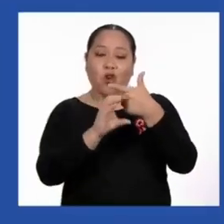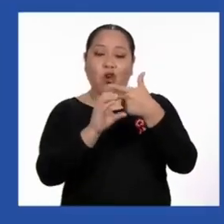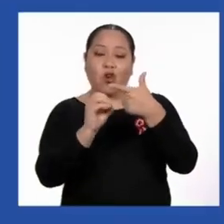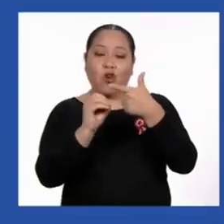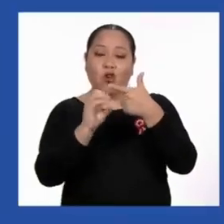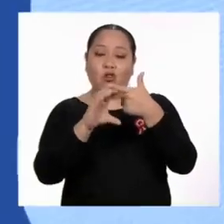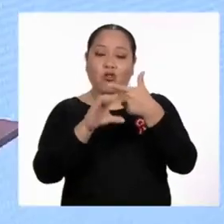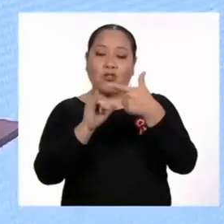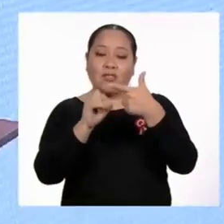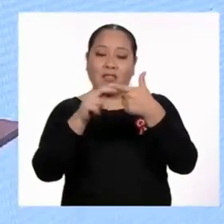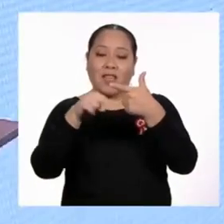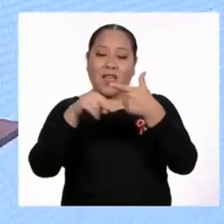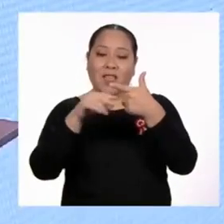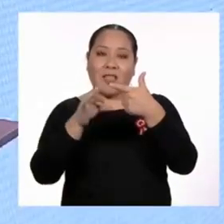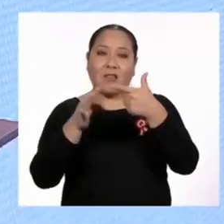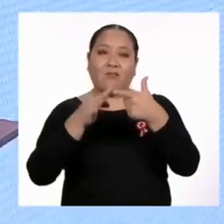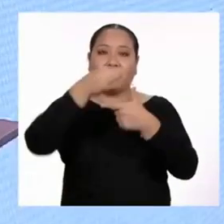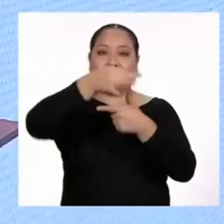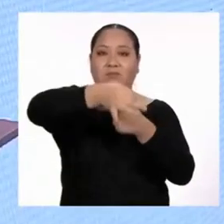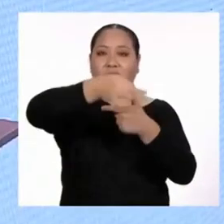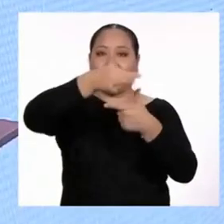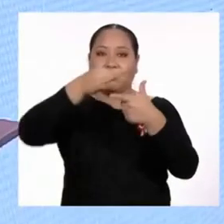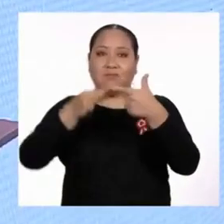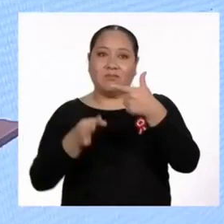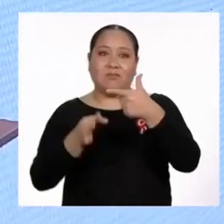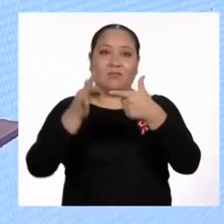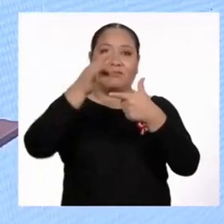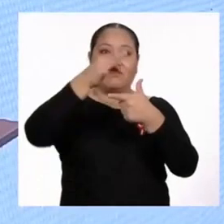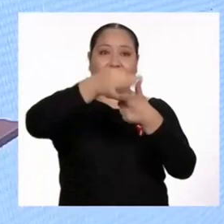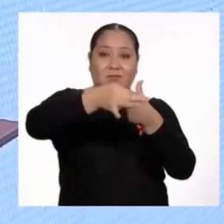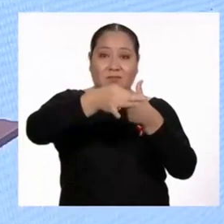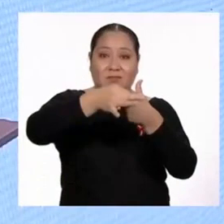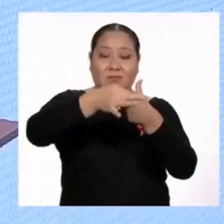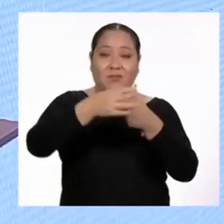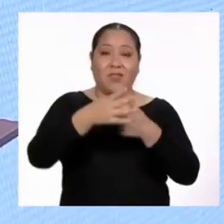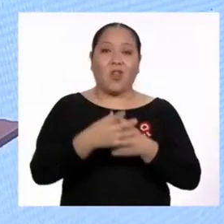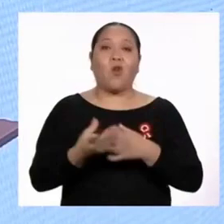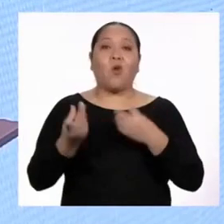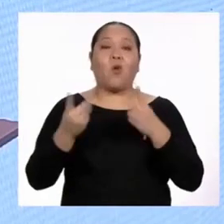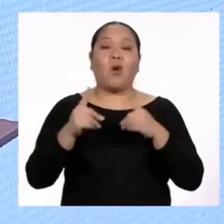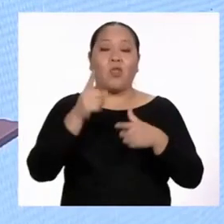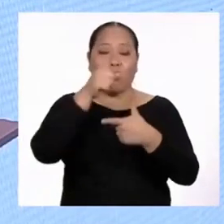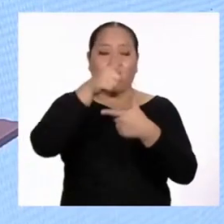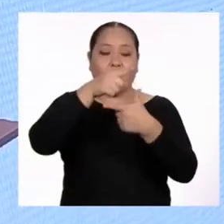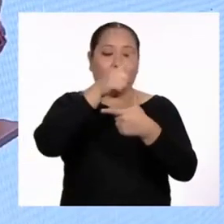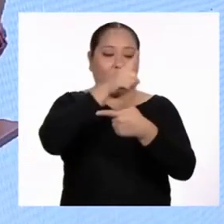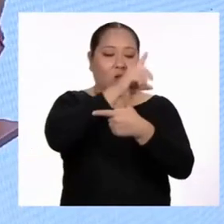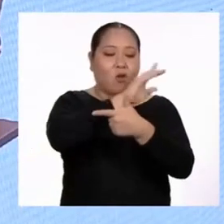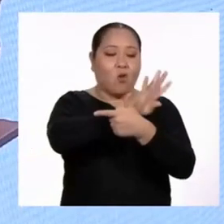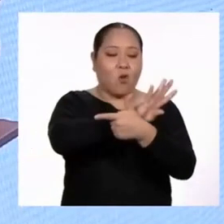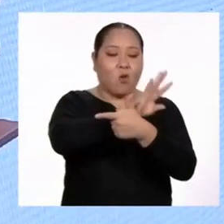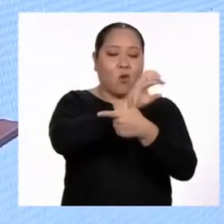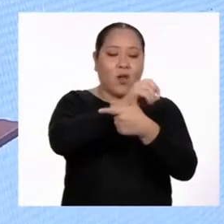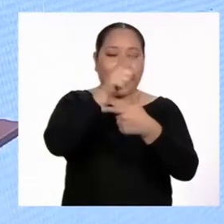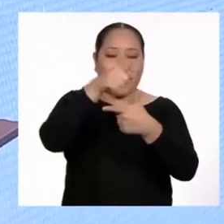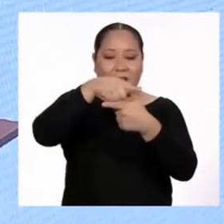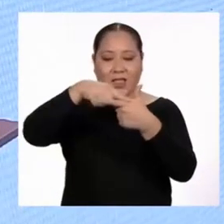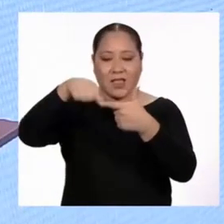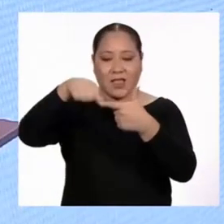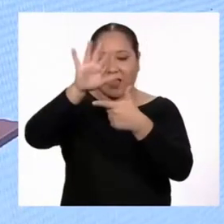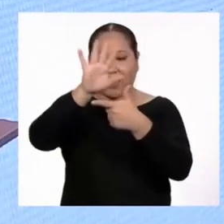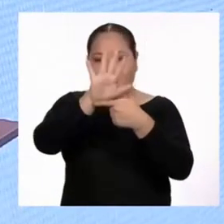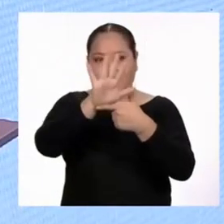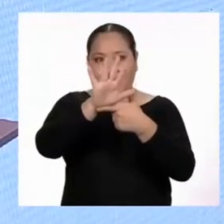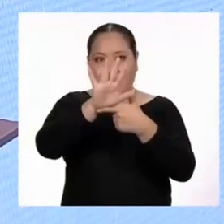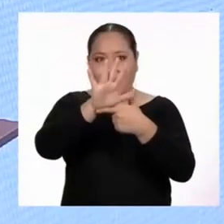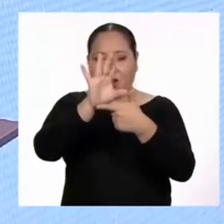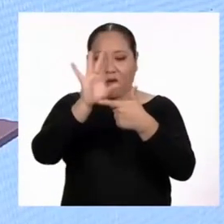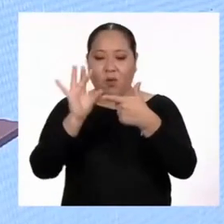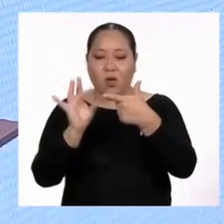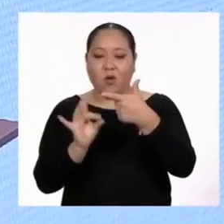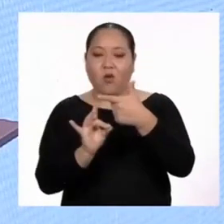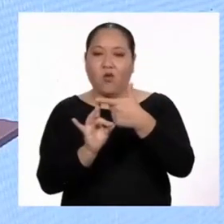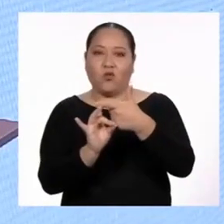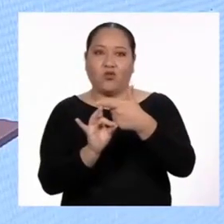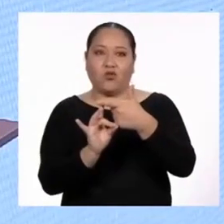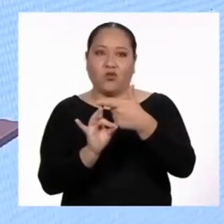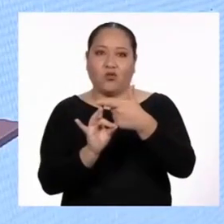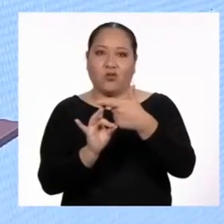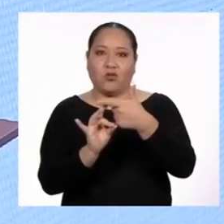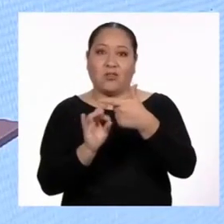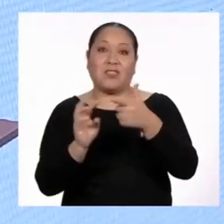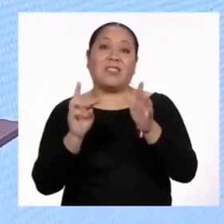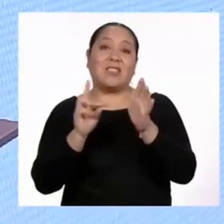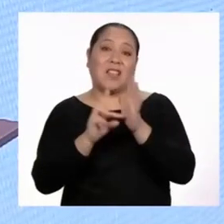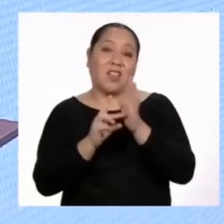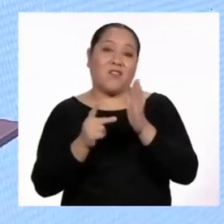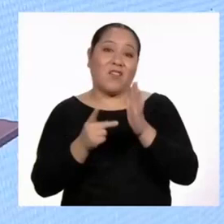divisores. Entonces, ahora, al dividir 40 entre 5, me da 8. Y